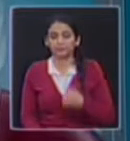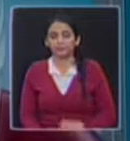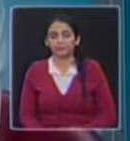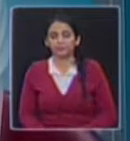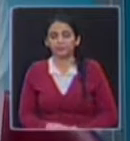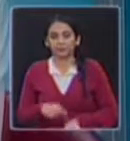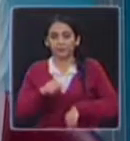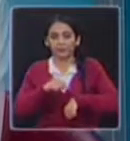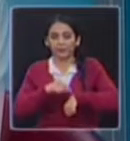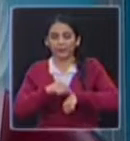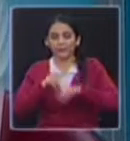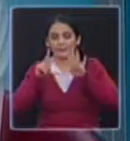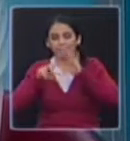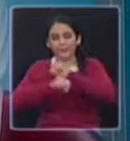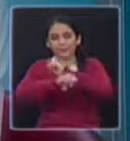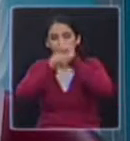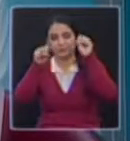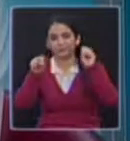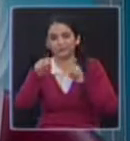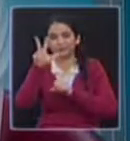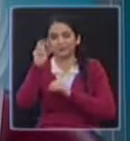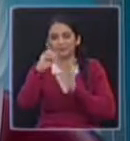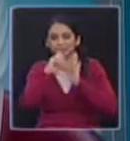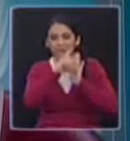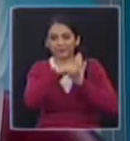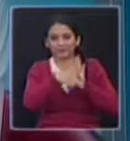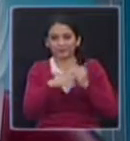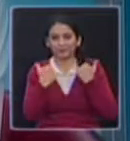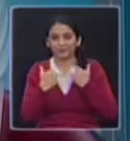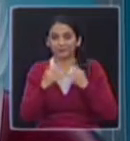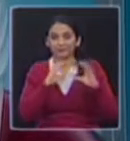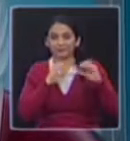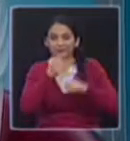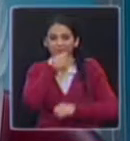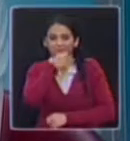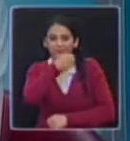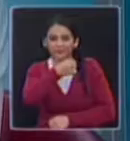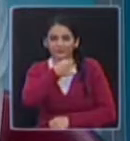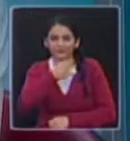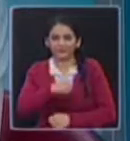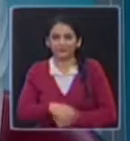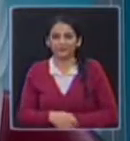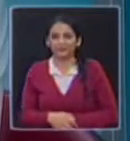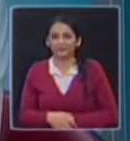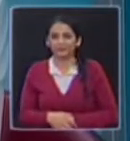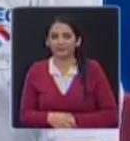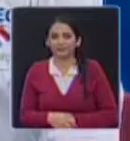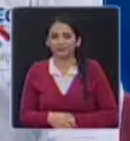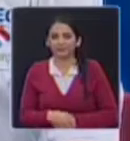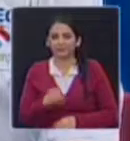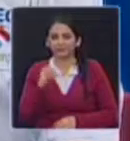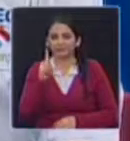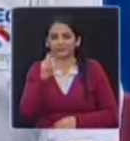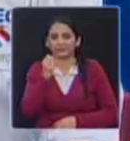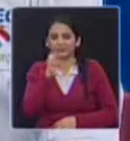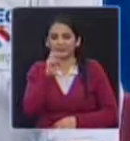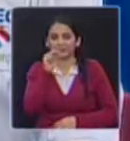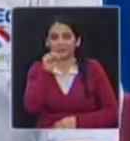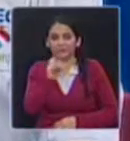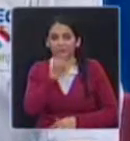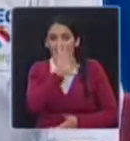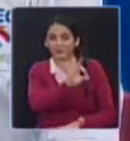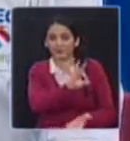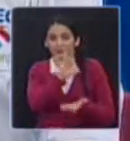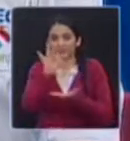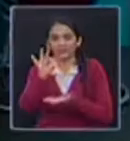Siete de la mañana, 30 minutos, iniciamos el diálogo con nuestro siguiente invitado. Se trata de Paul Olsen, el representante del sector agroindustrial